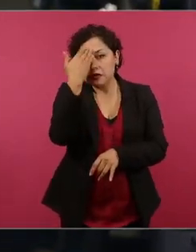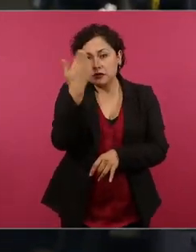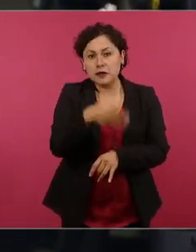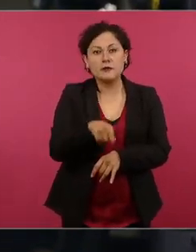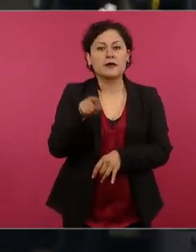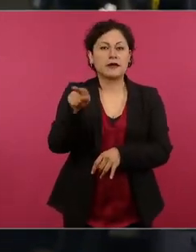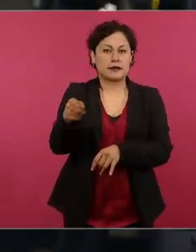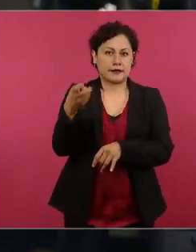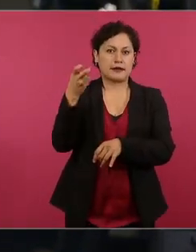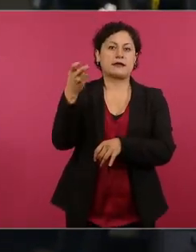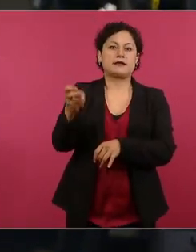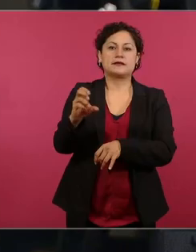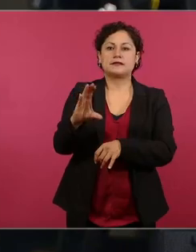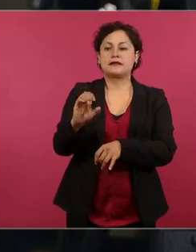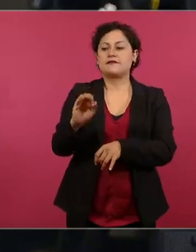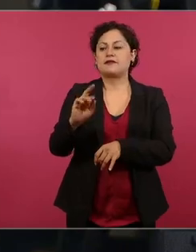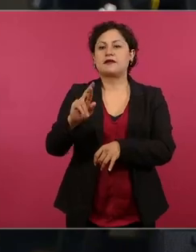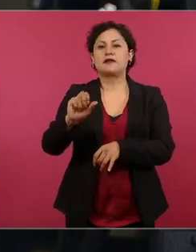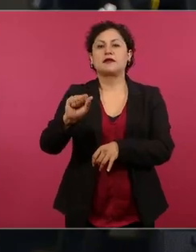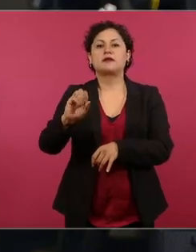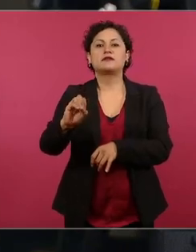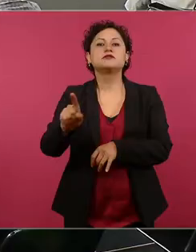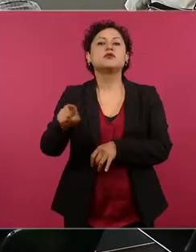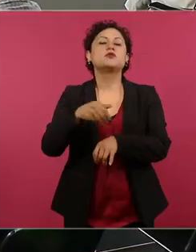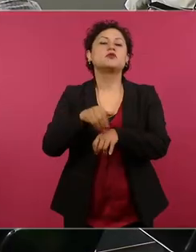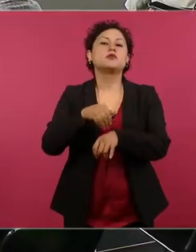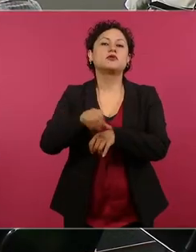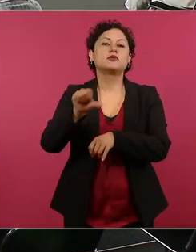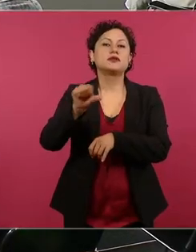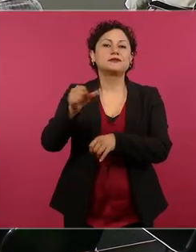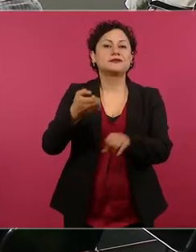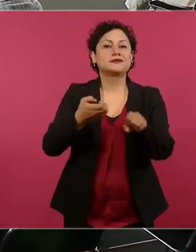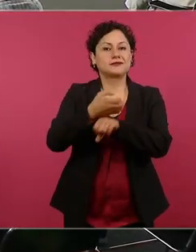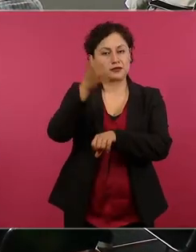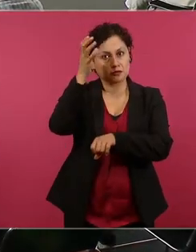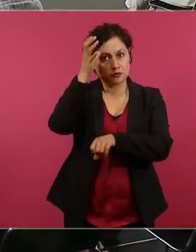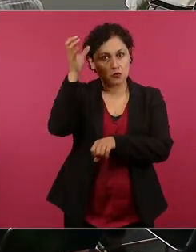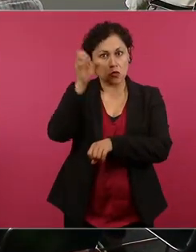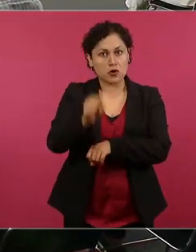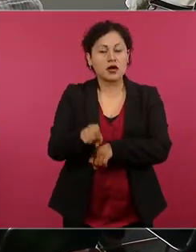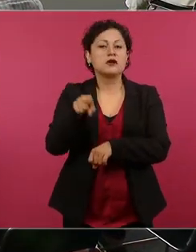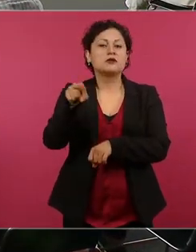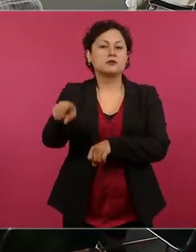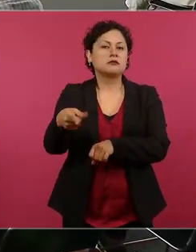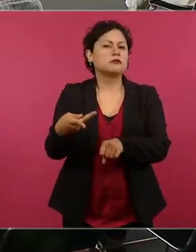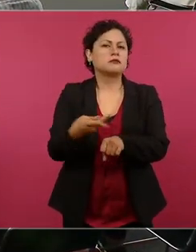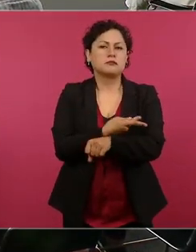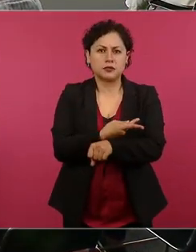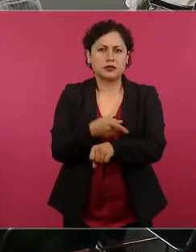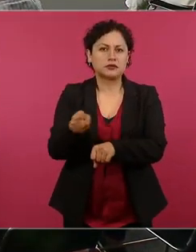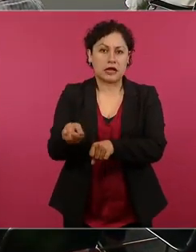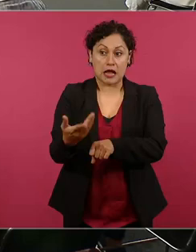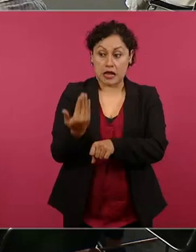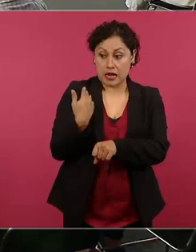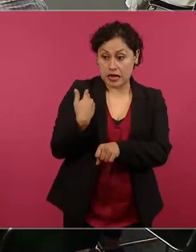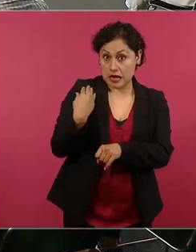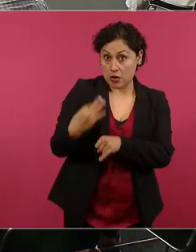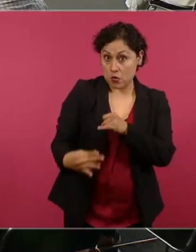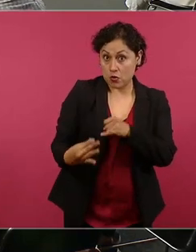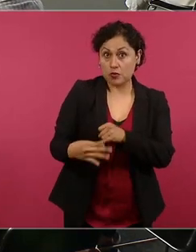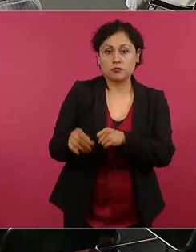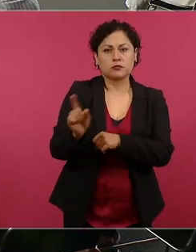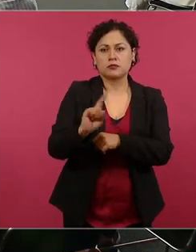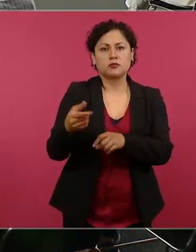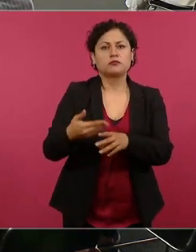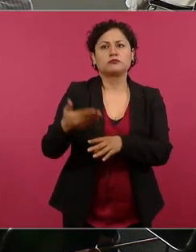Ceferezo 16, que no del Morelos, que no son los últimos los casos que han resaltado, han sido otros en los que se han